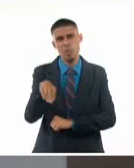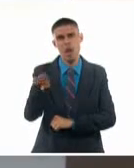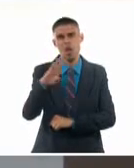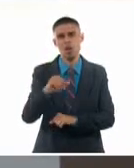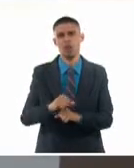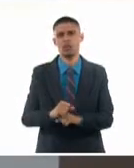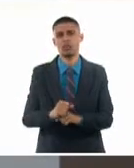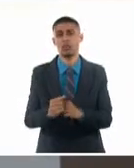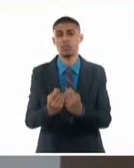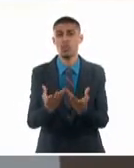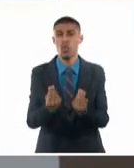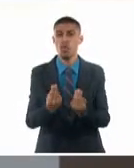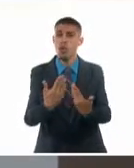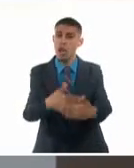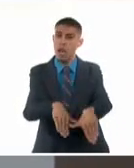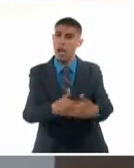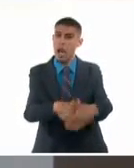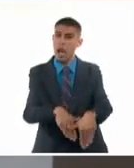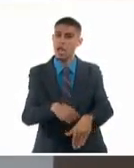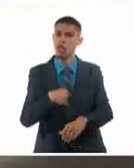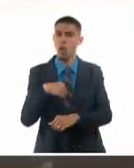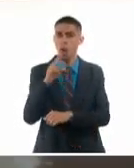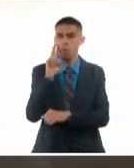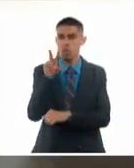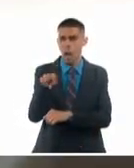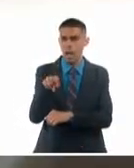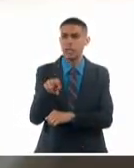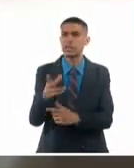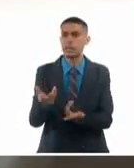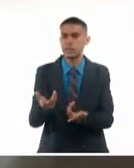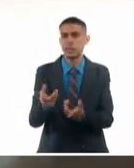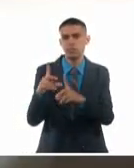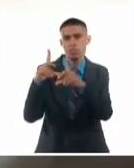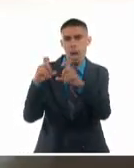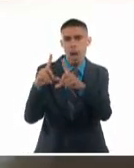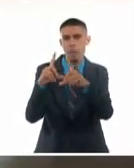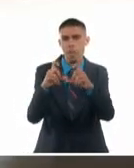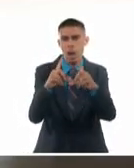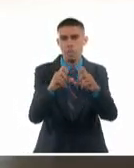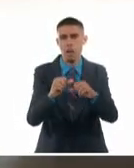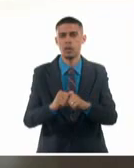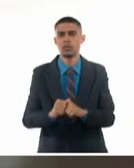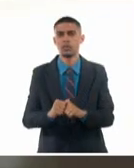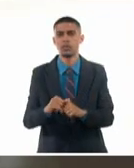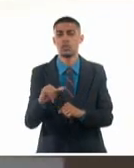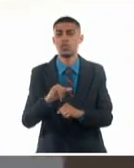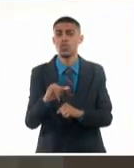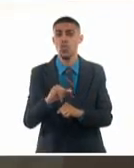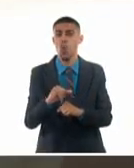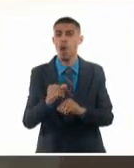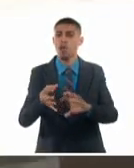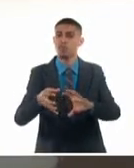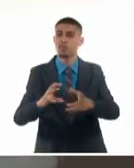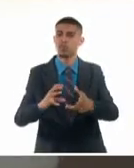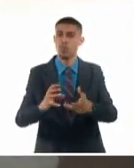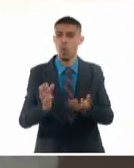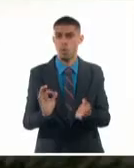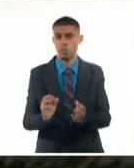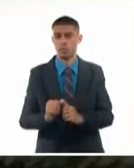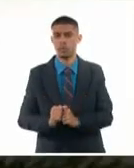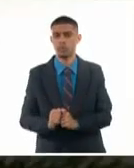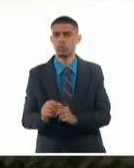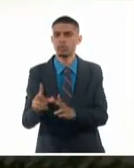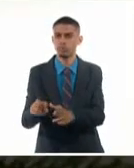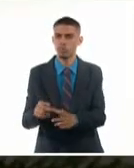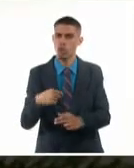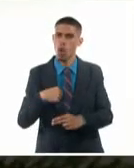e individualmente nos relacionamos con ellas y las pensamos y pensamos el entorno. Entonces, a partir de ahí la serie pues